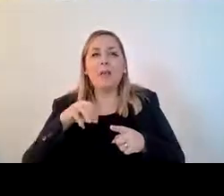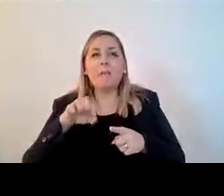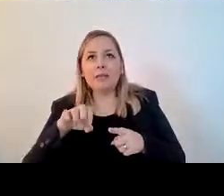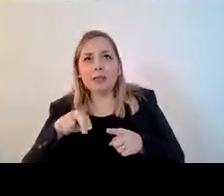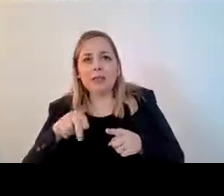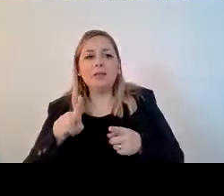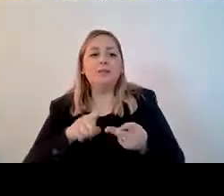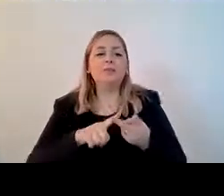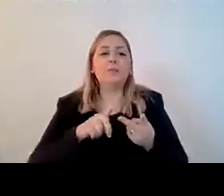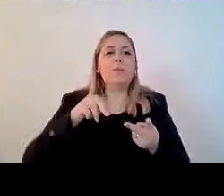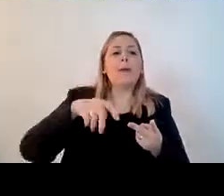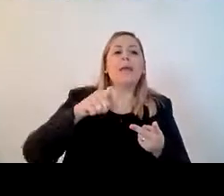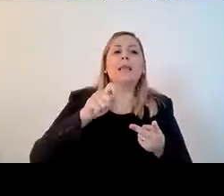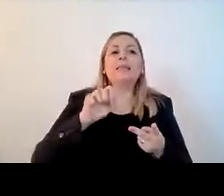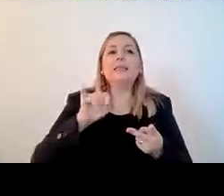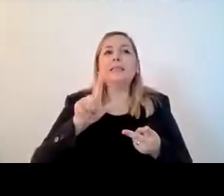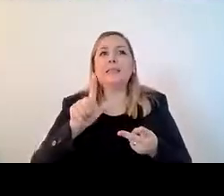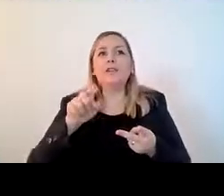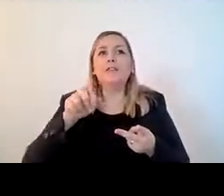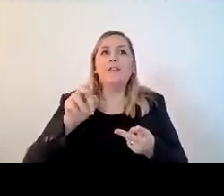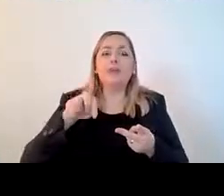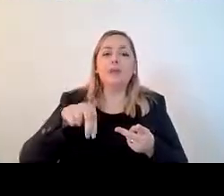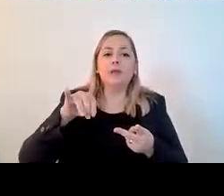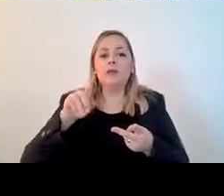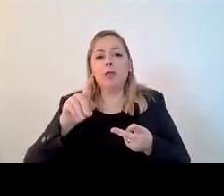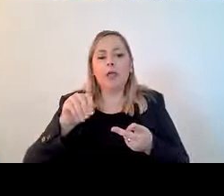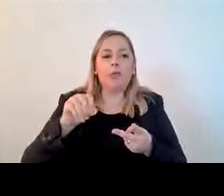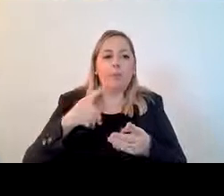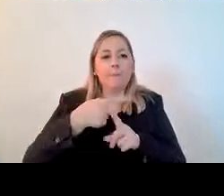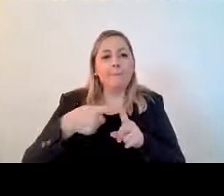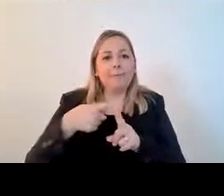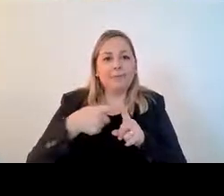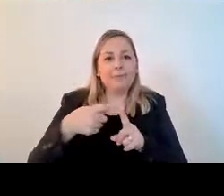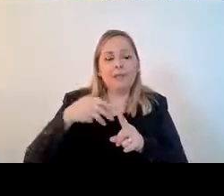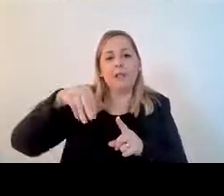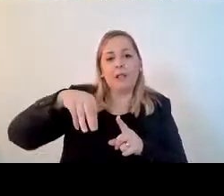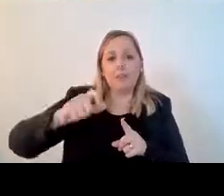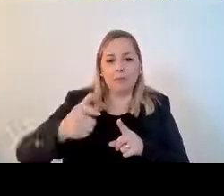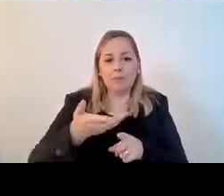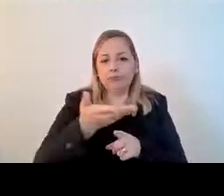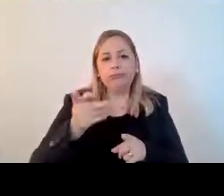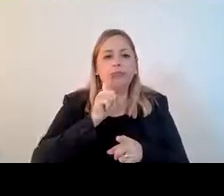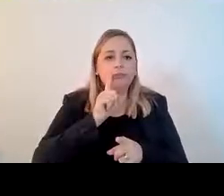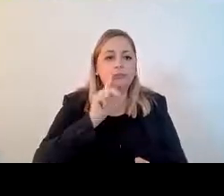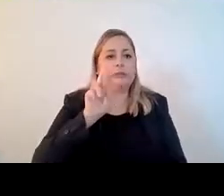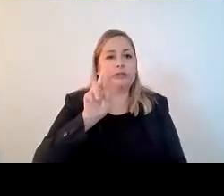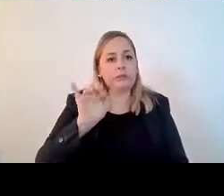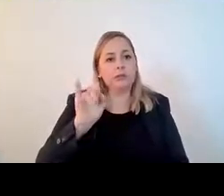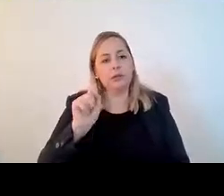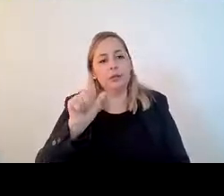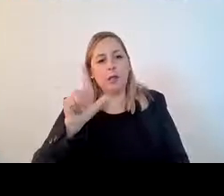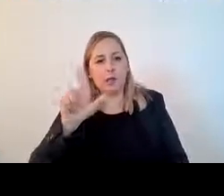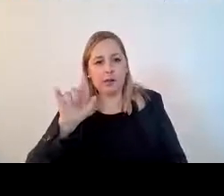metilfenidato, la mitad de los miligramos diarios que funcionan con los que tienen el Ritalin. ¿Ya? ¿La